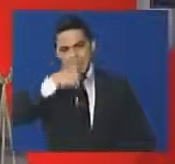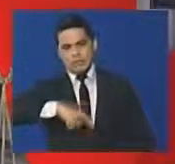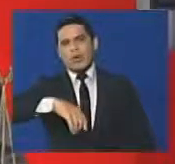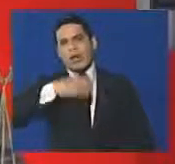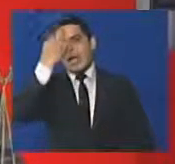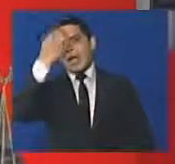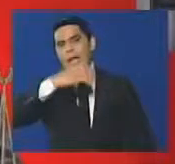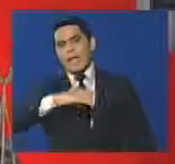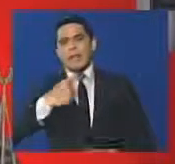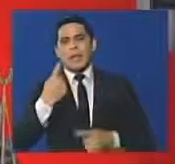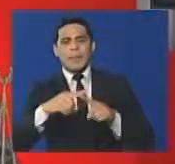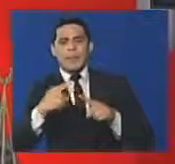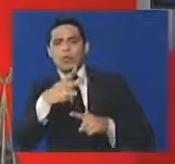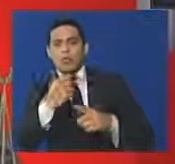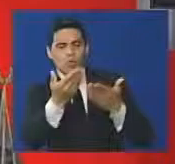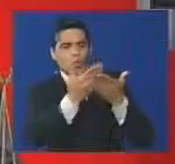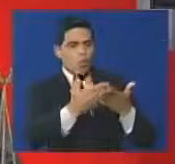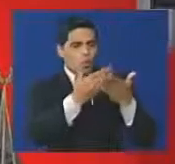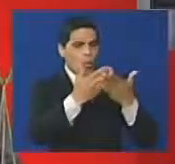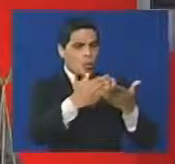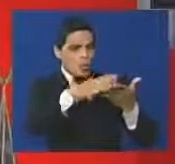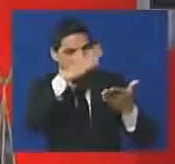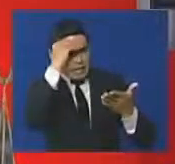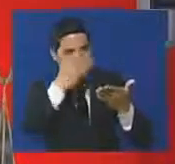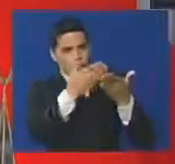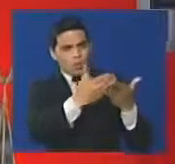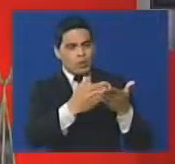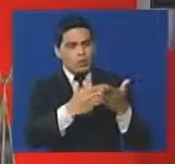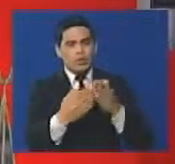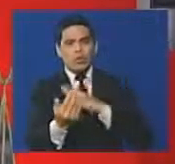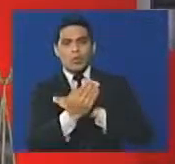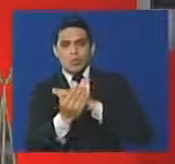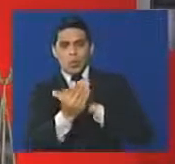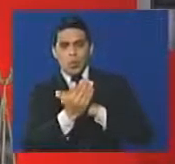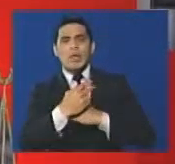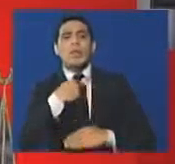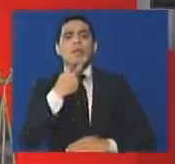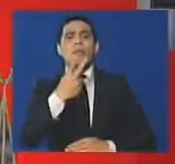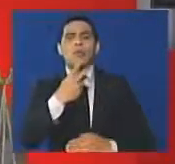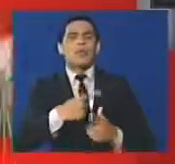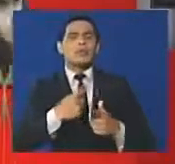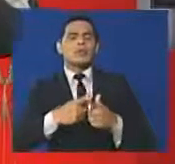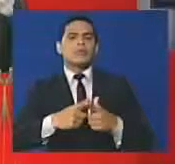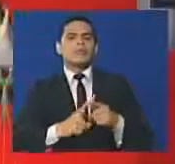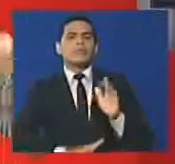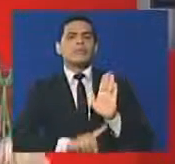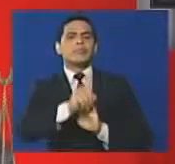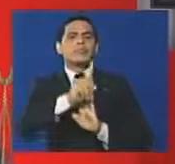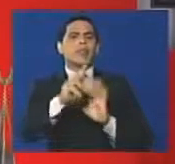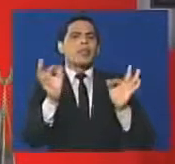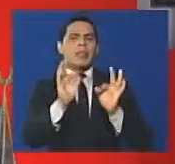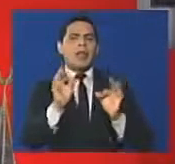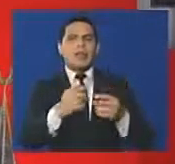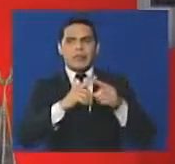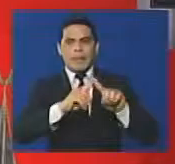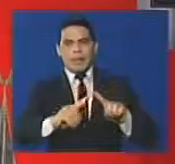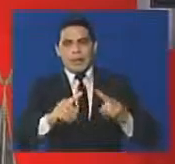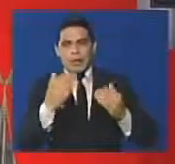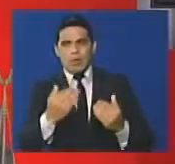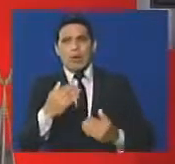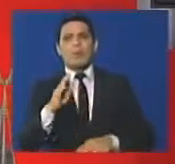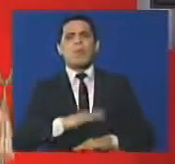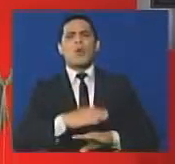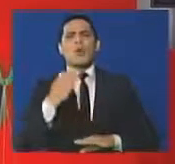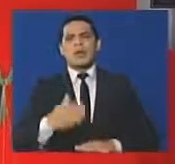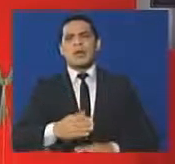bien, pero no estudia y no se cuida, por supuesto no llega a ningún escenario importante. Y